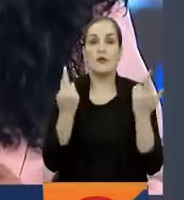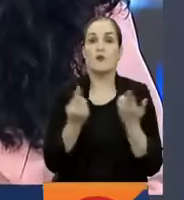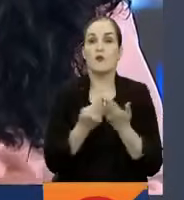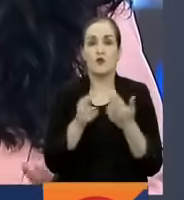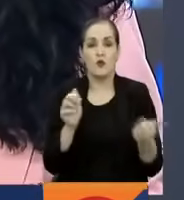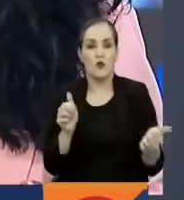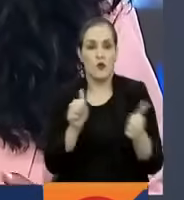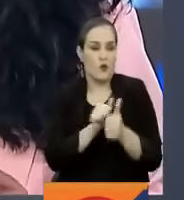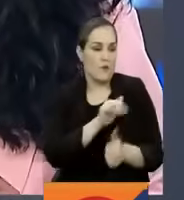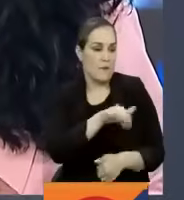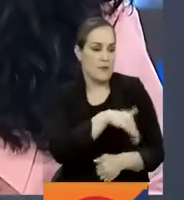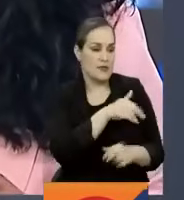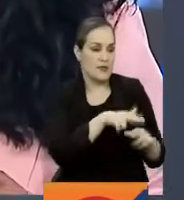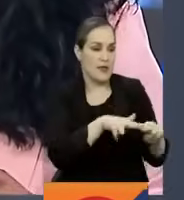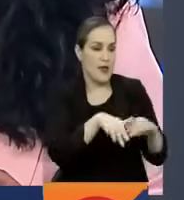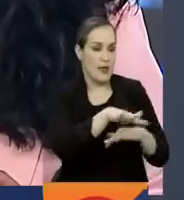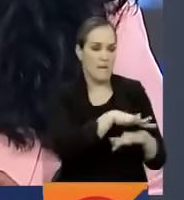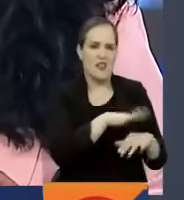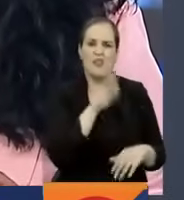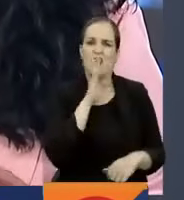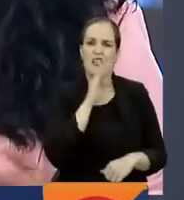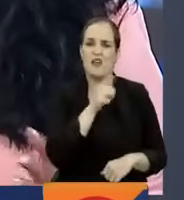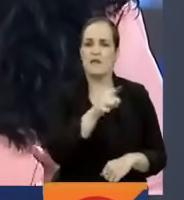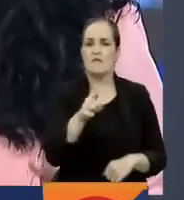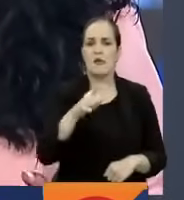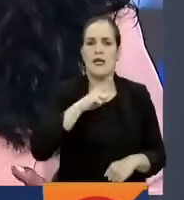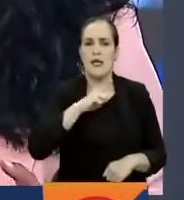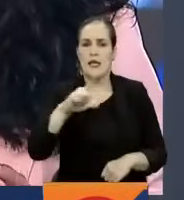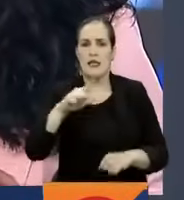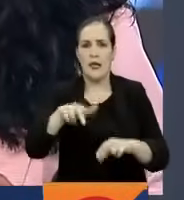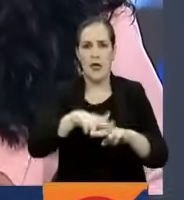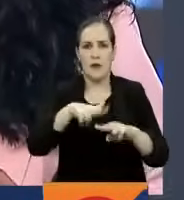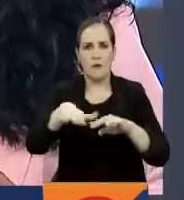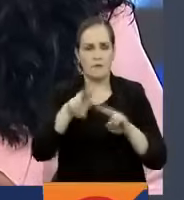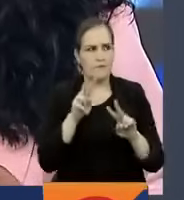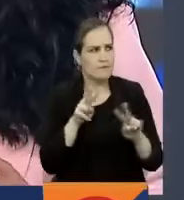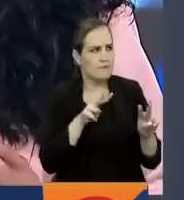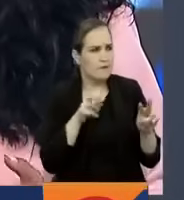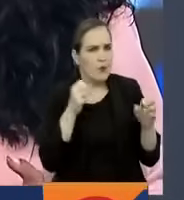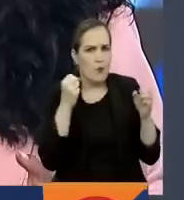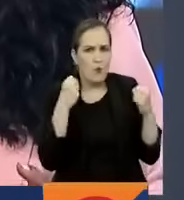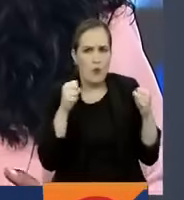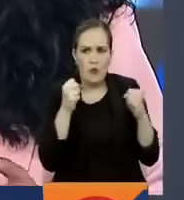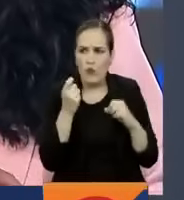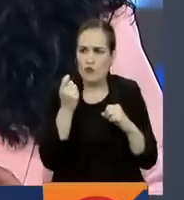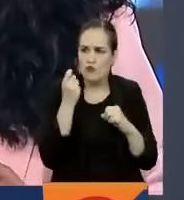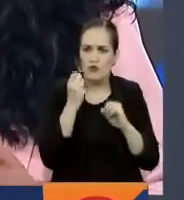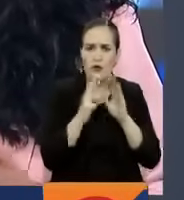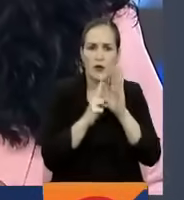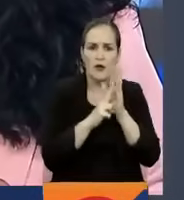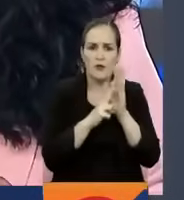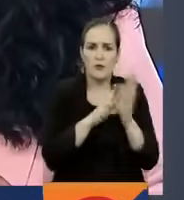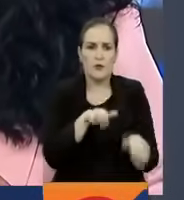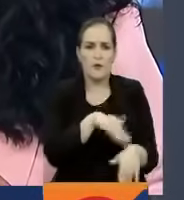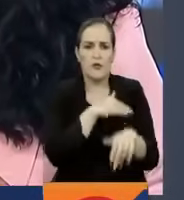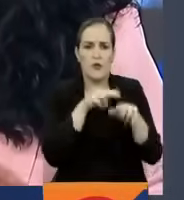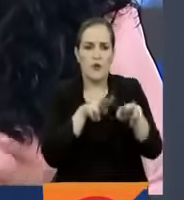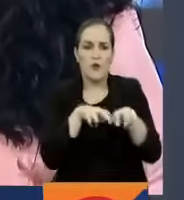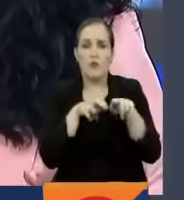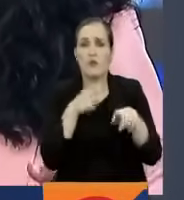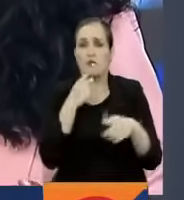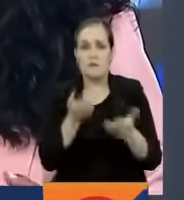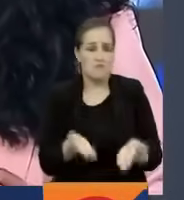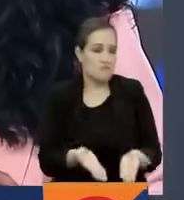ministra de ambiente varios activistas ambientales que han estado muy preocupados por una resolución que emitió el Ministerio de agricultura